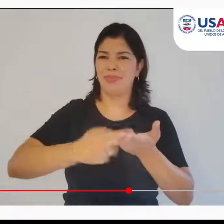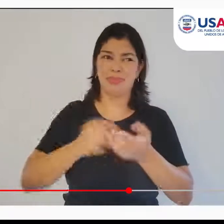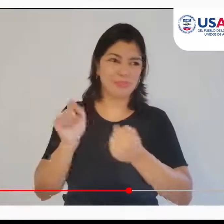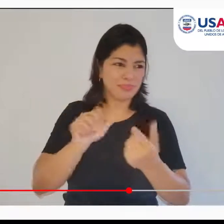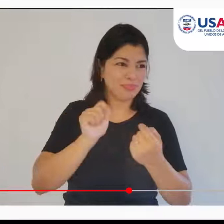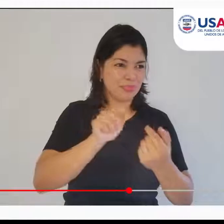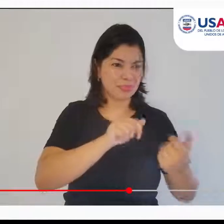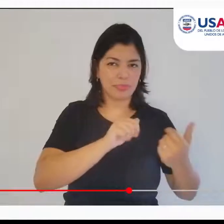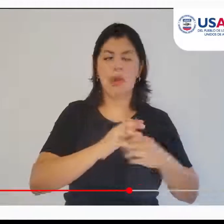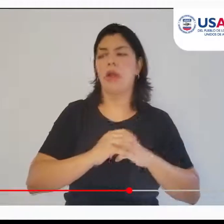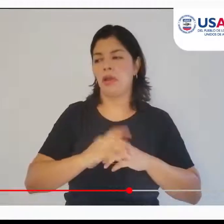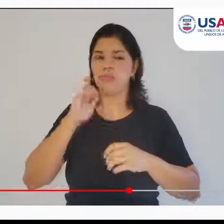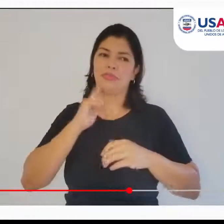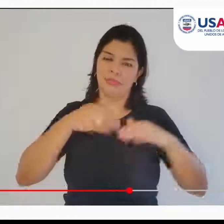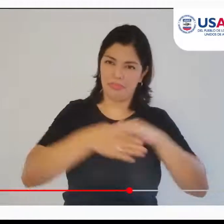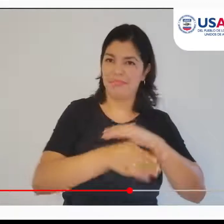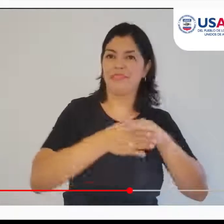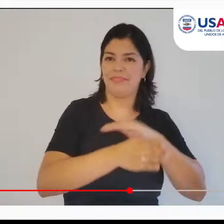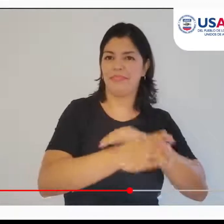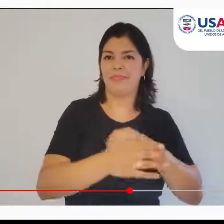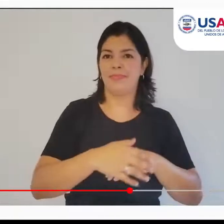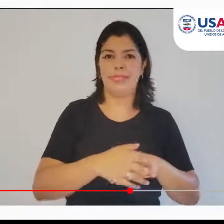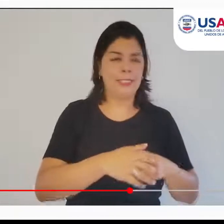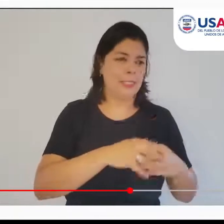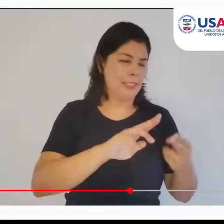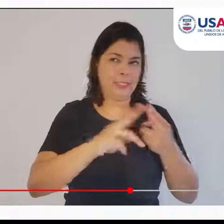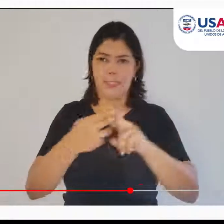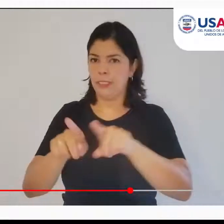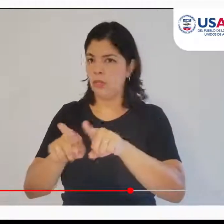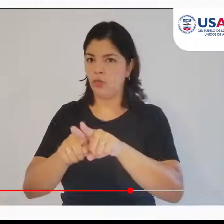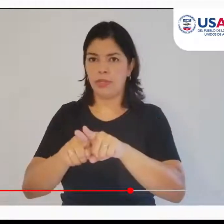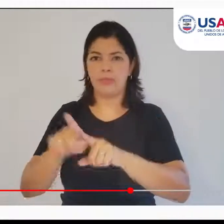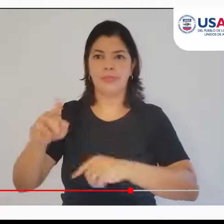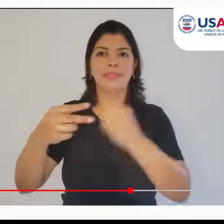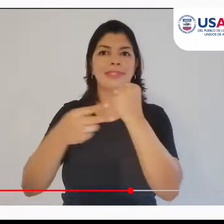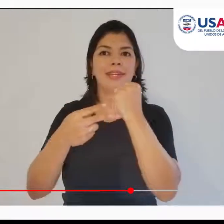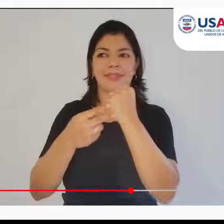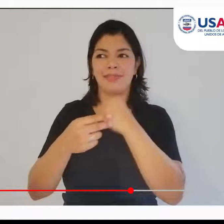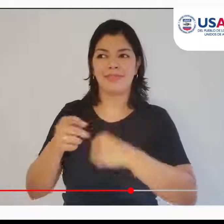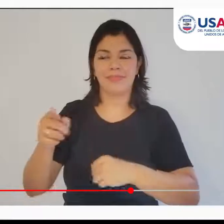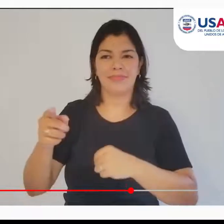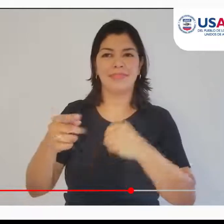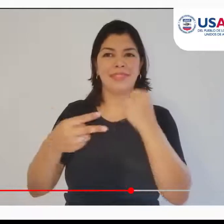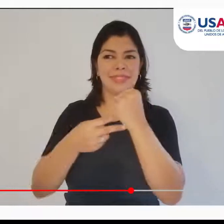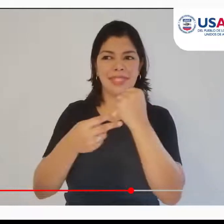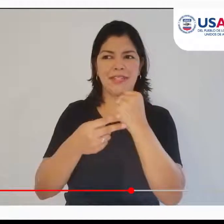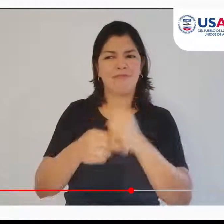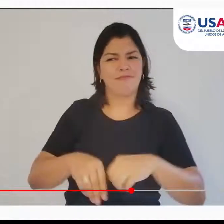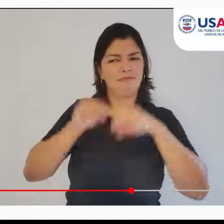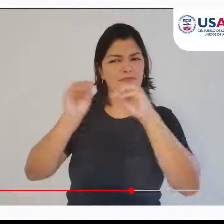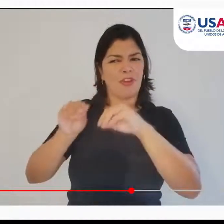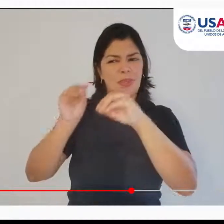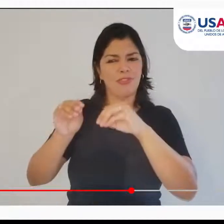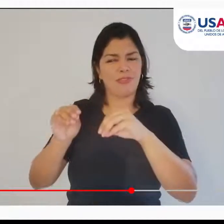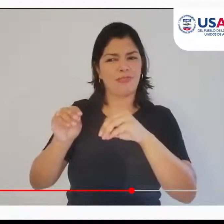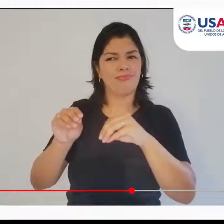universidad, pues se pudo hacer ese ingreso. Lo mismo en el caso del SENA y la formación que ella da